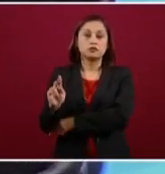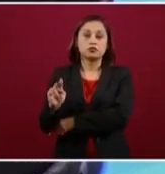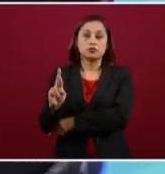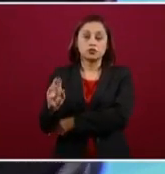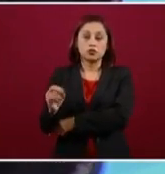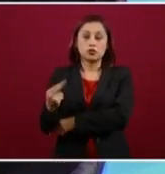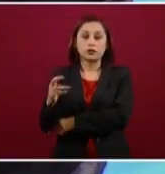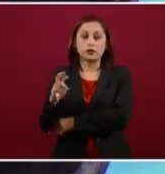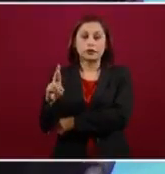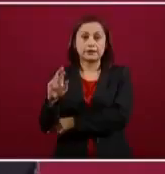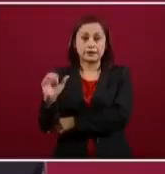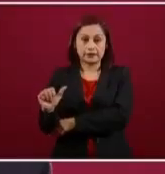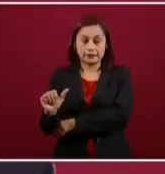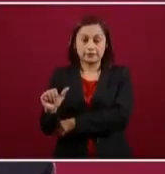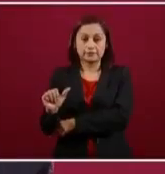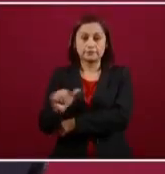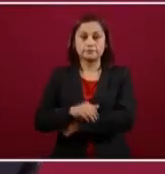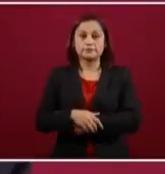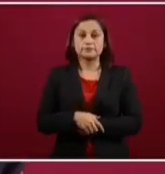para